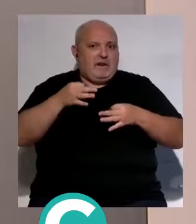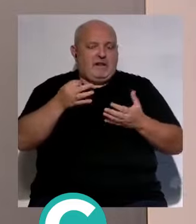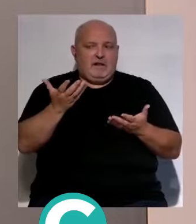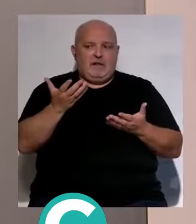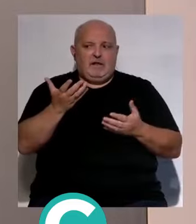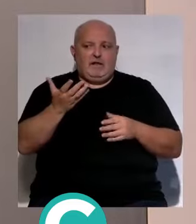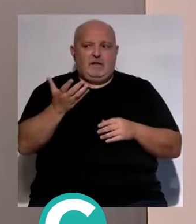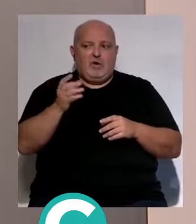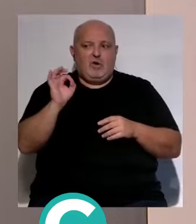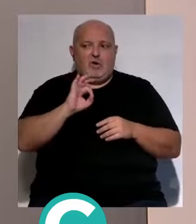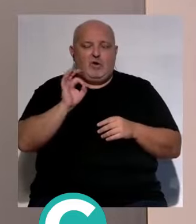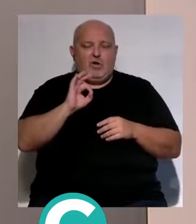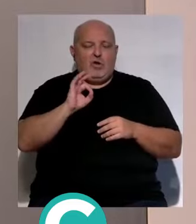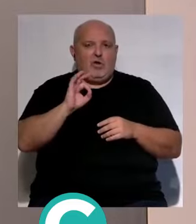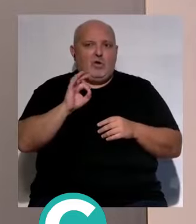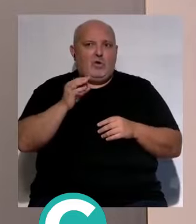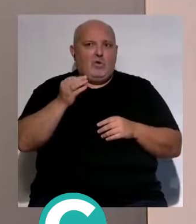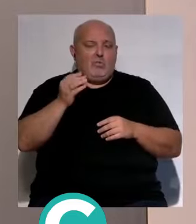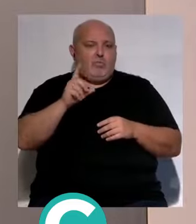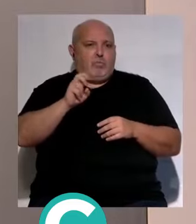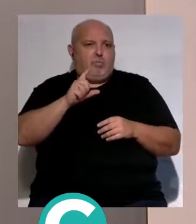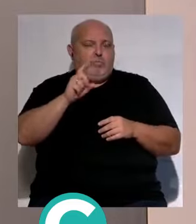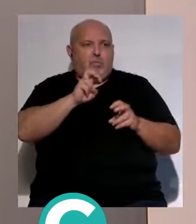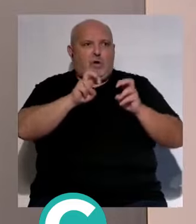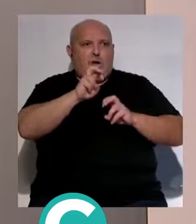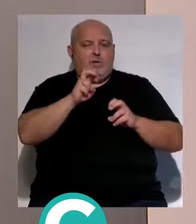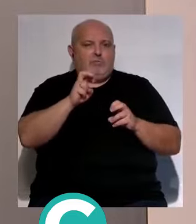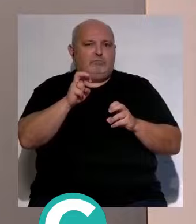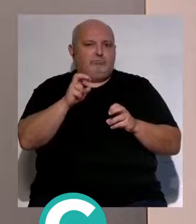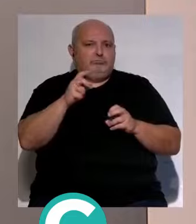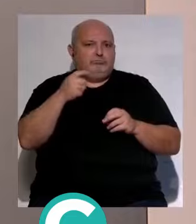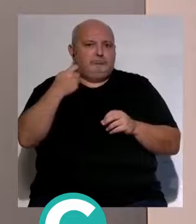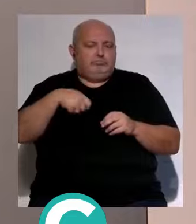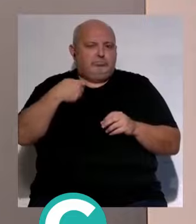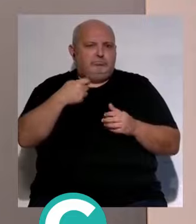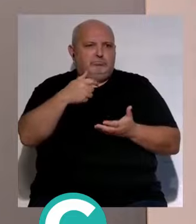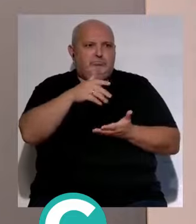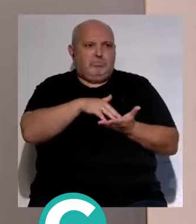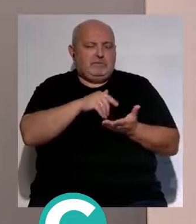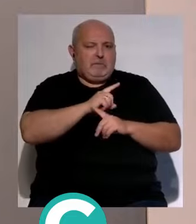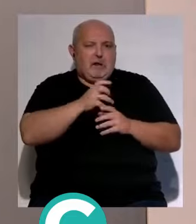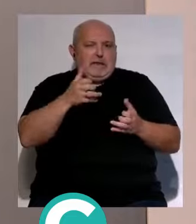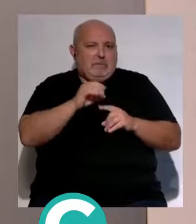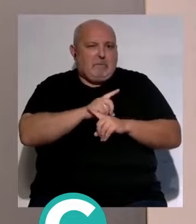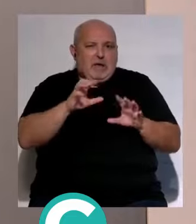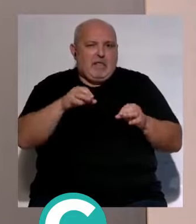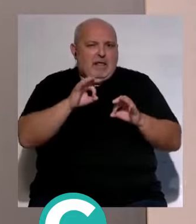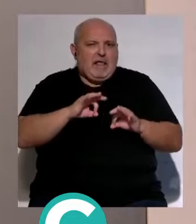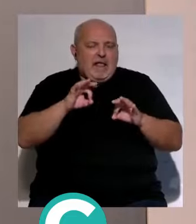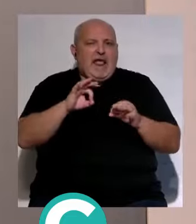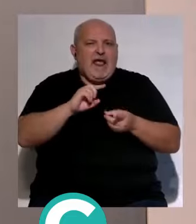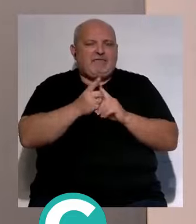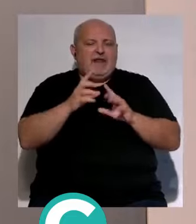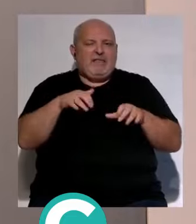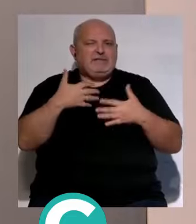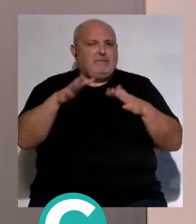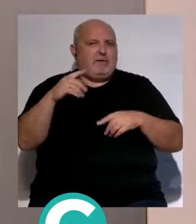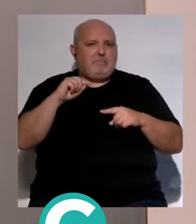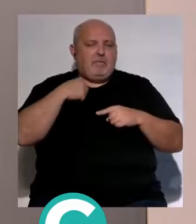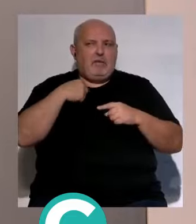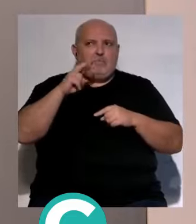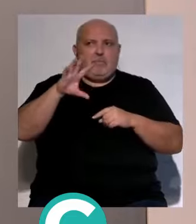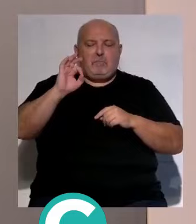parece que tiene que ser Mágico González para sacar de nosotros 2 o 3 millones, y tampoco porque al final el 50% se lo damos a otro club.